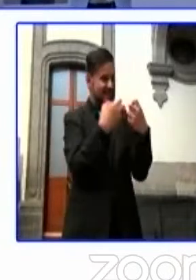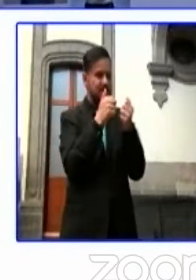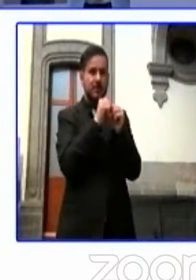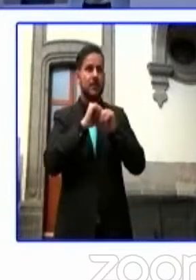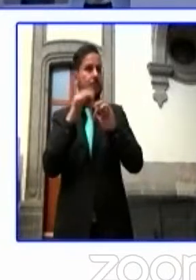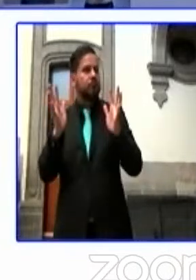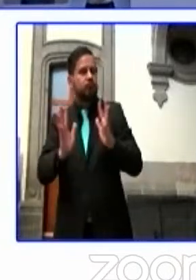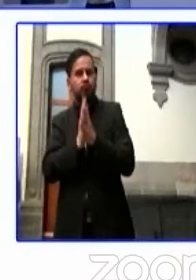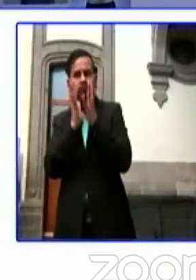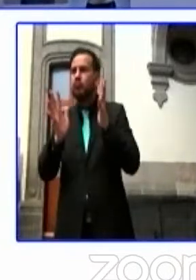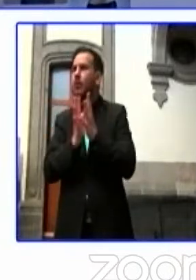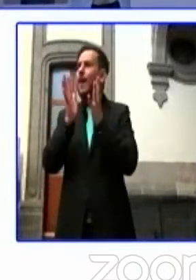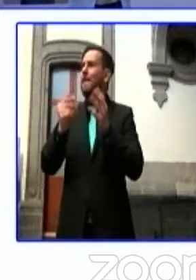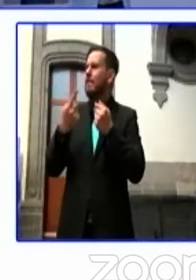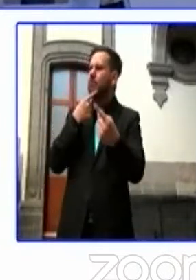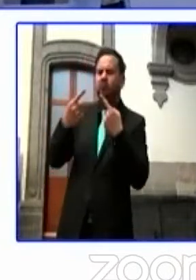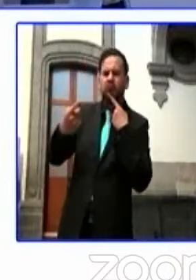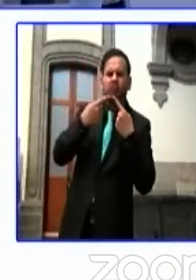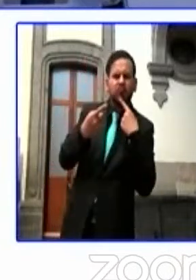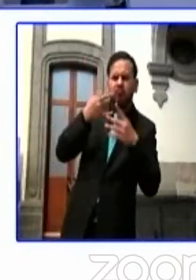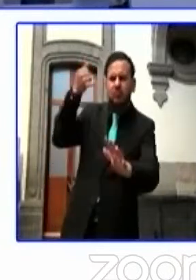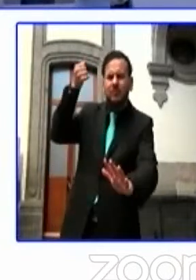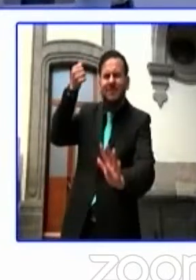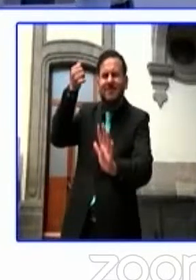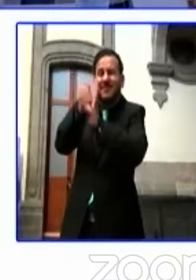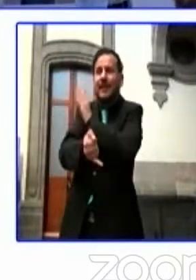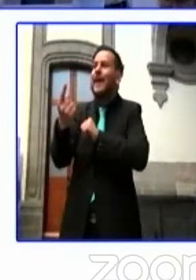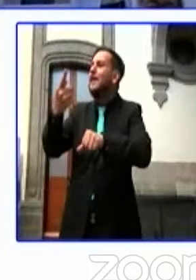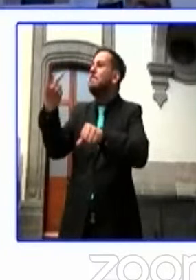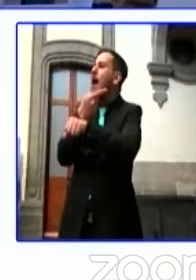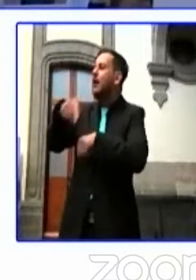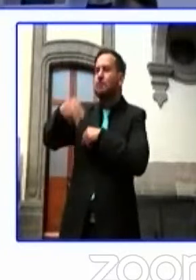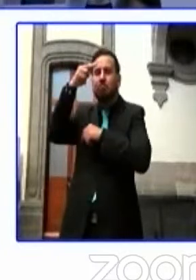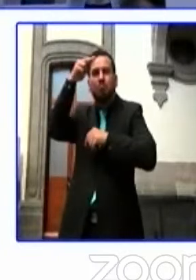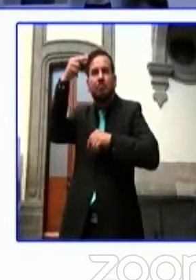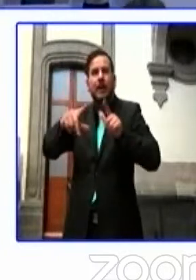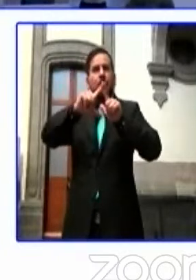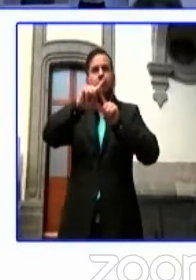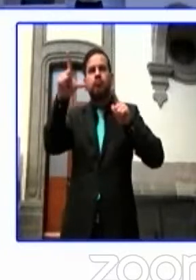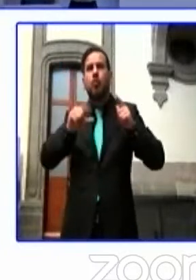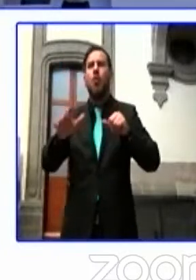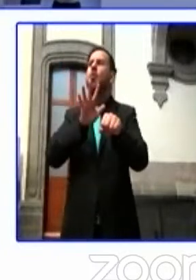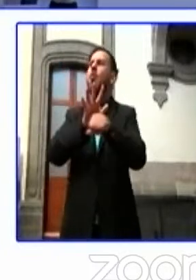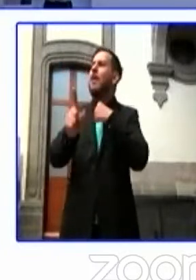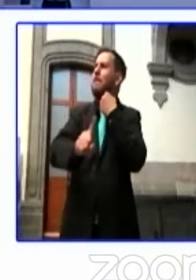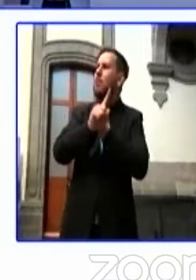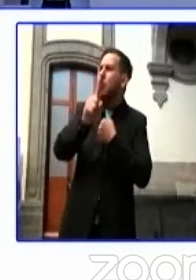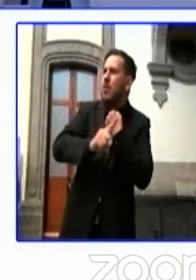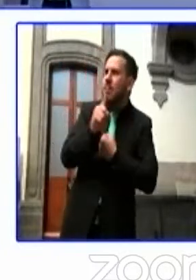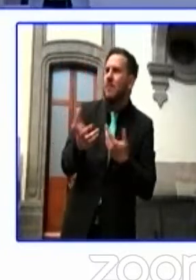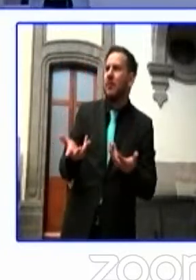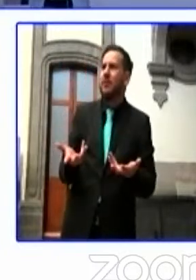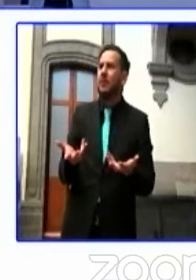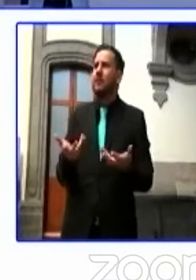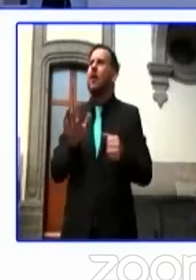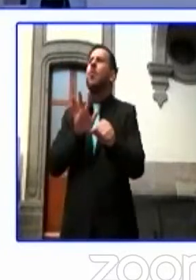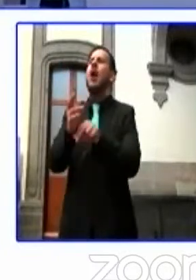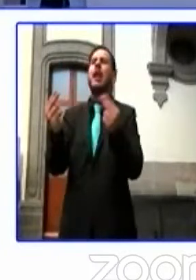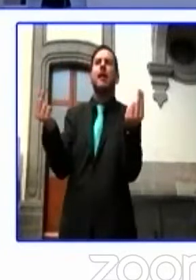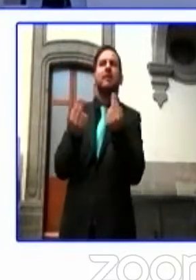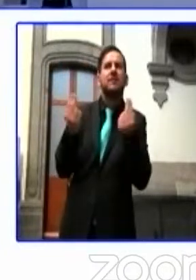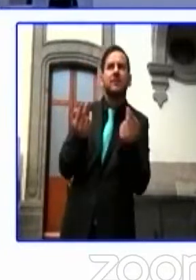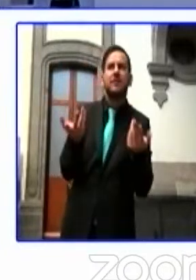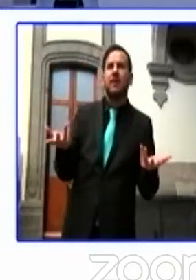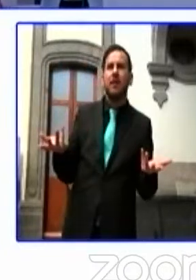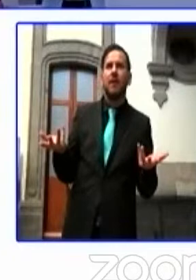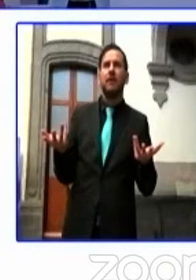pues problematizando qué era lo que estaba ocurriendo en el país, cuáles eran las principales necesidades. Y